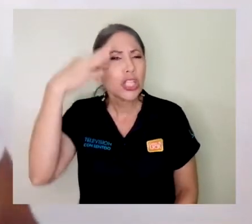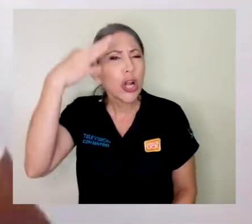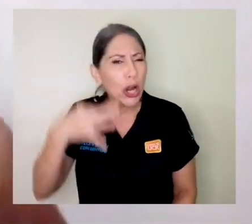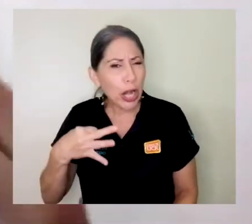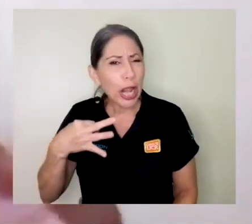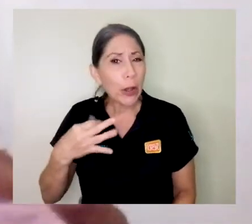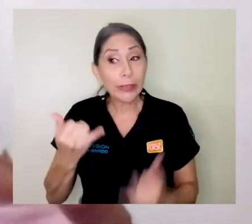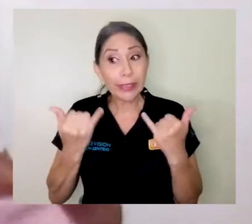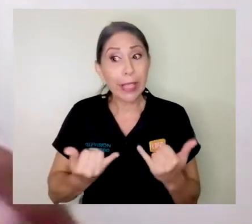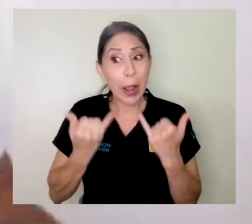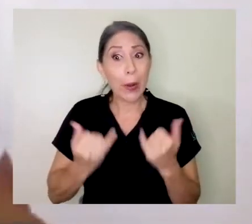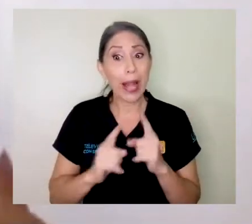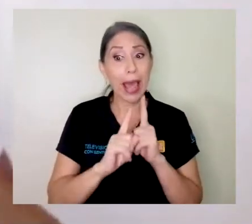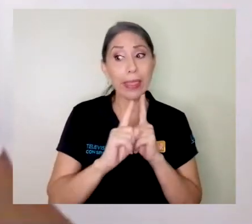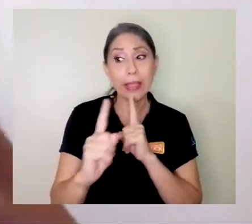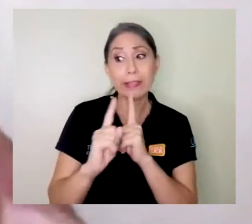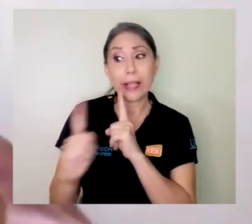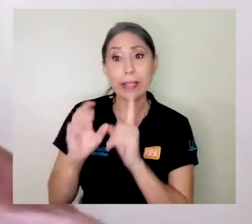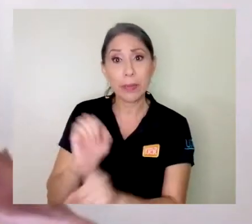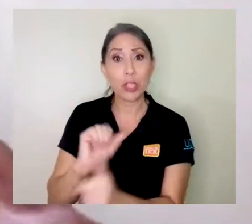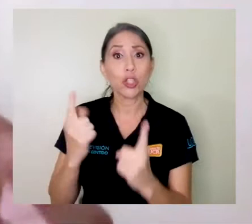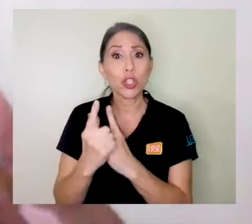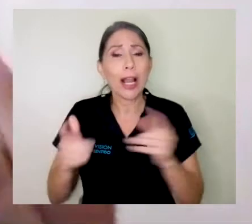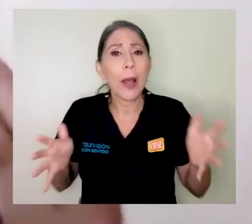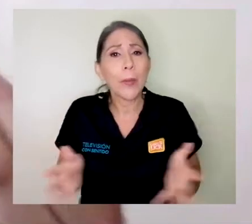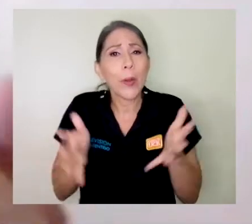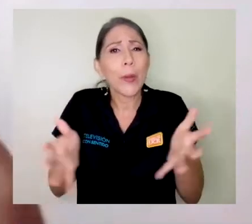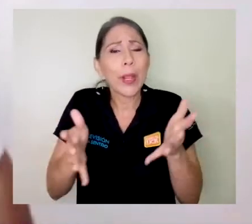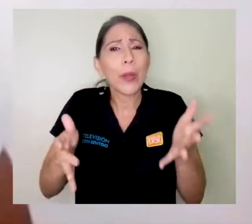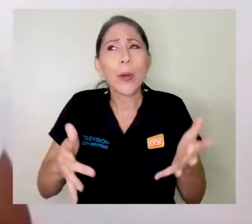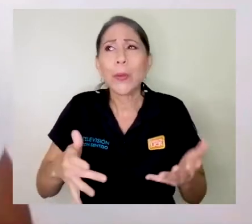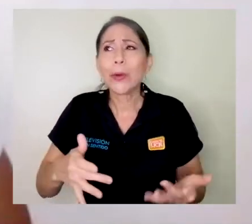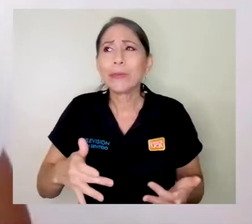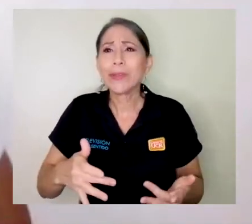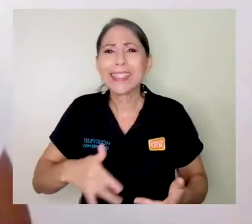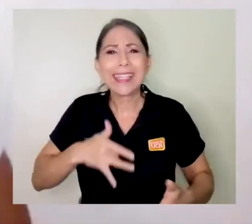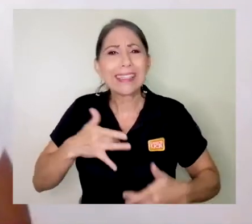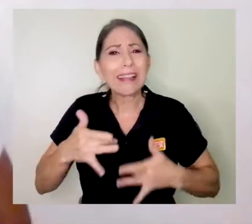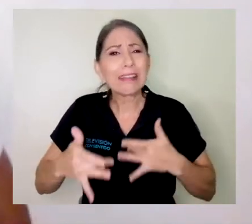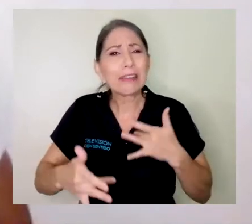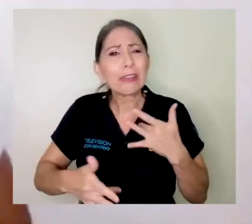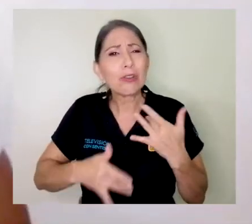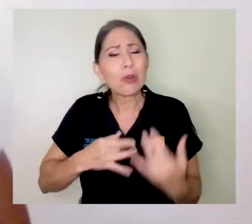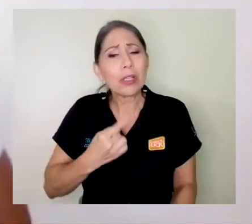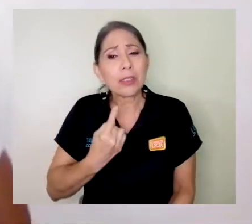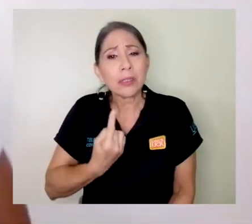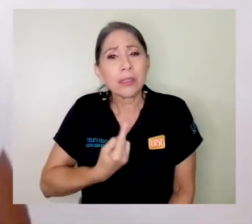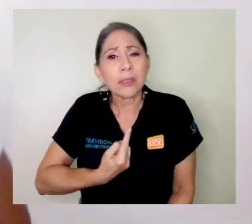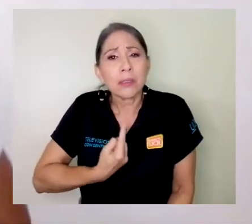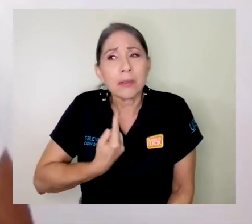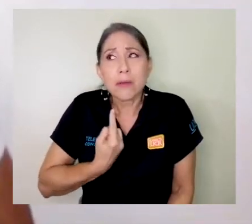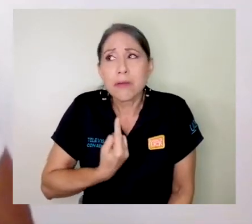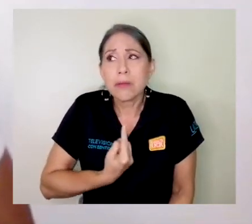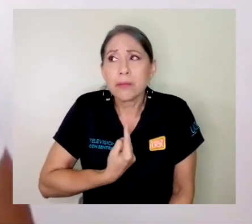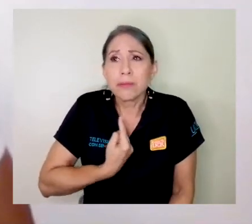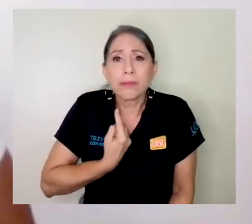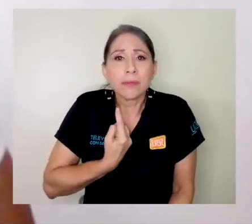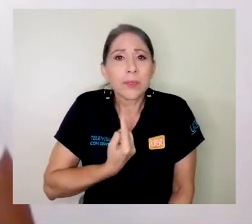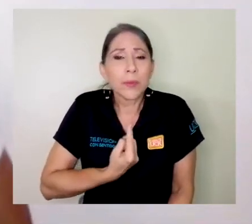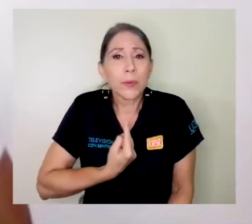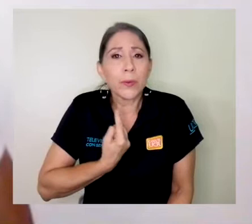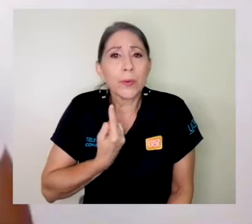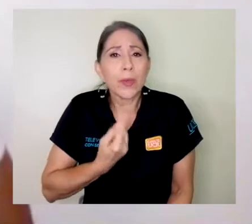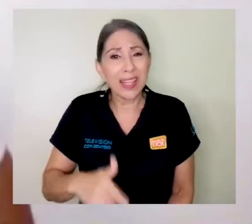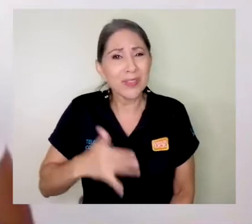algo que el distanciamiento social también ha promovido, es esta sensación de una profunda soledad, ¿verdad?